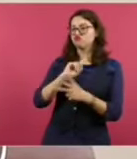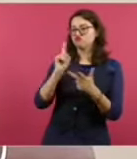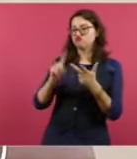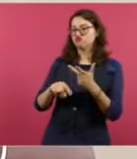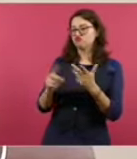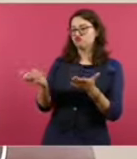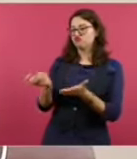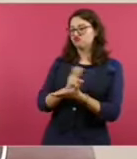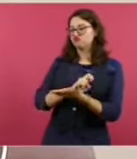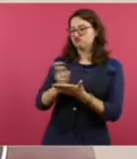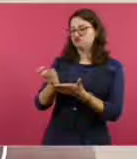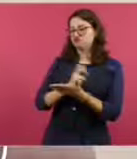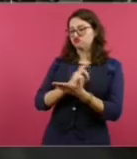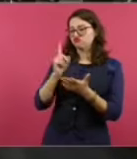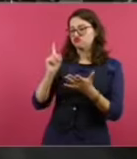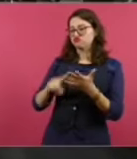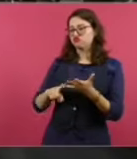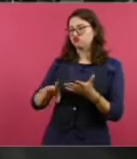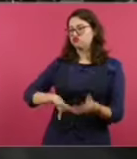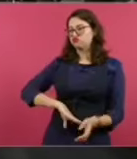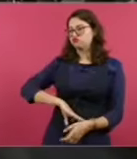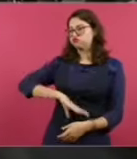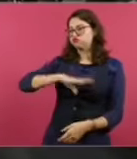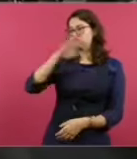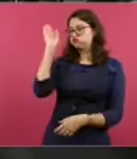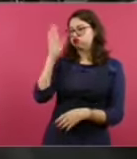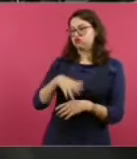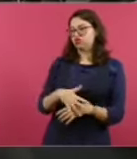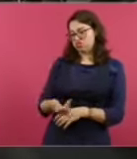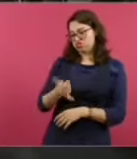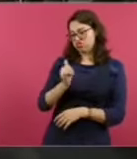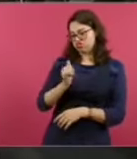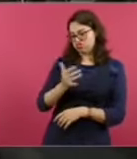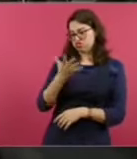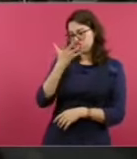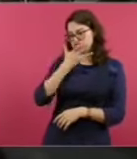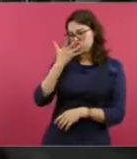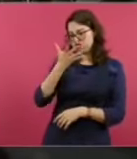caprichoso, temperamental, alcohólico,